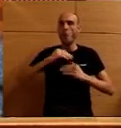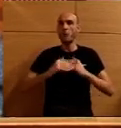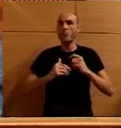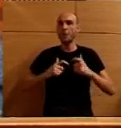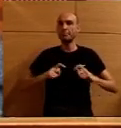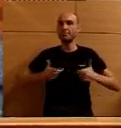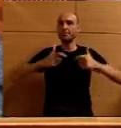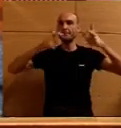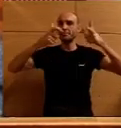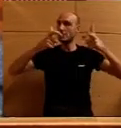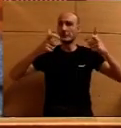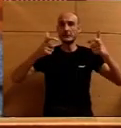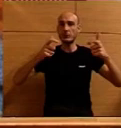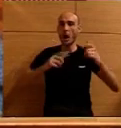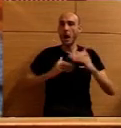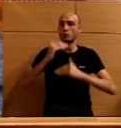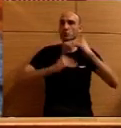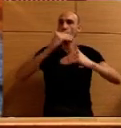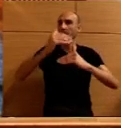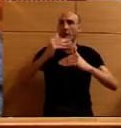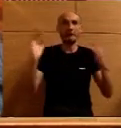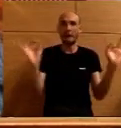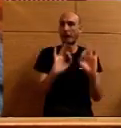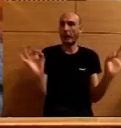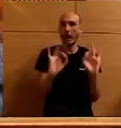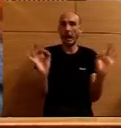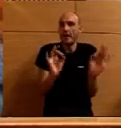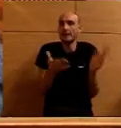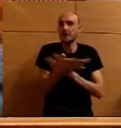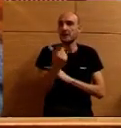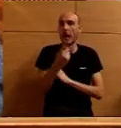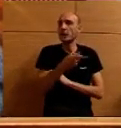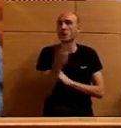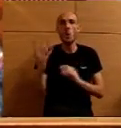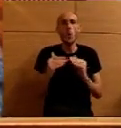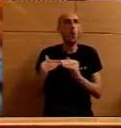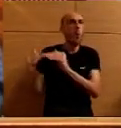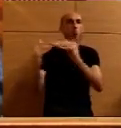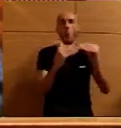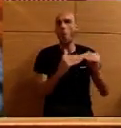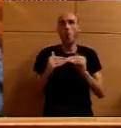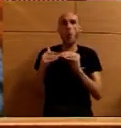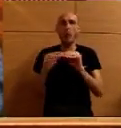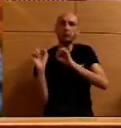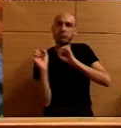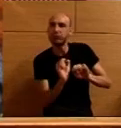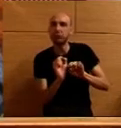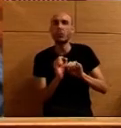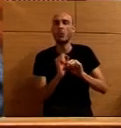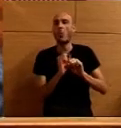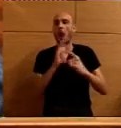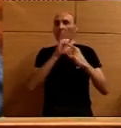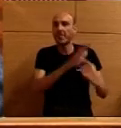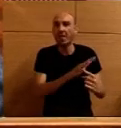una empleada o empleado público de la Diputación optar a estos puestos como a los de otras administraciones. No lo impide absolutamente nada, no hay